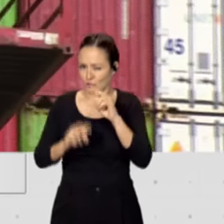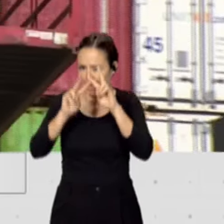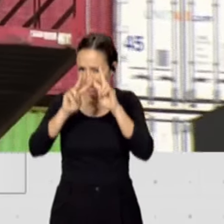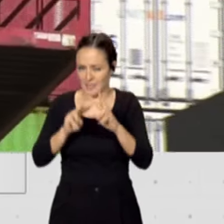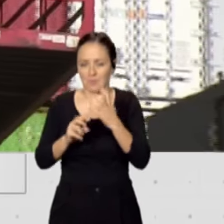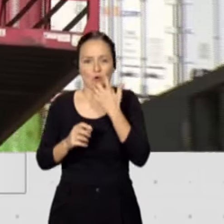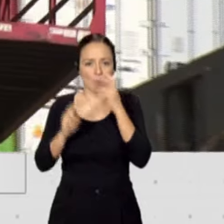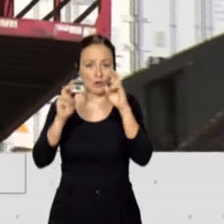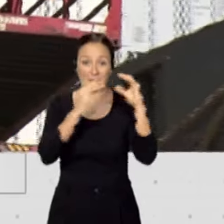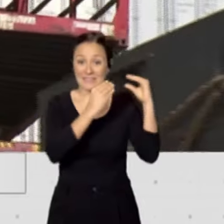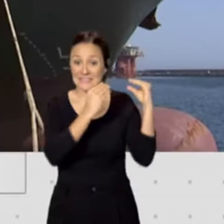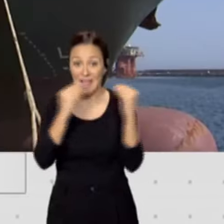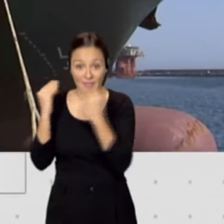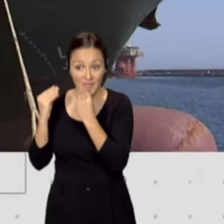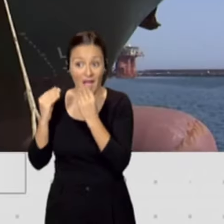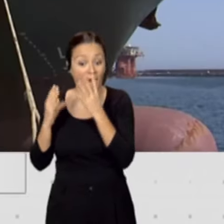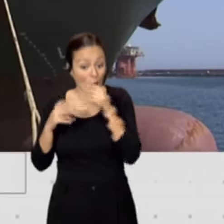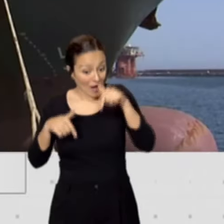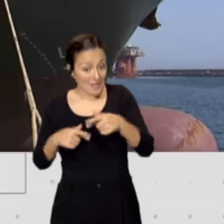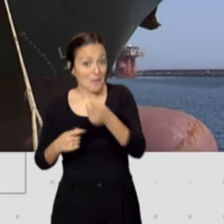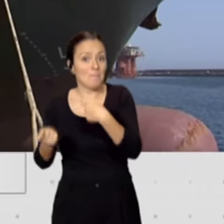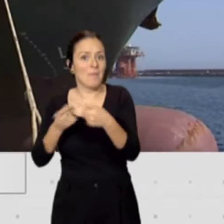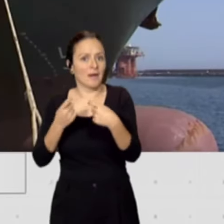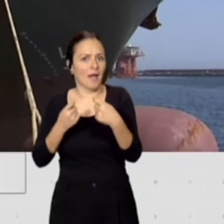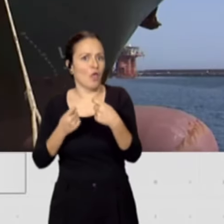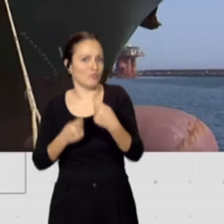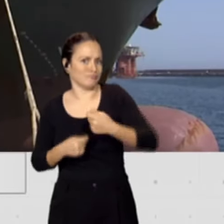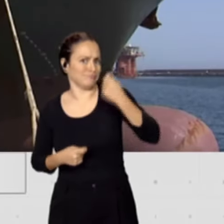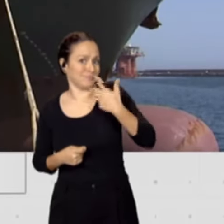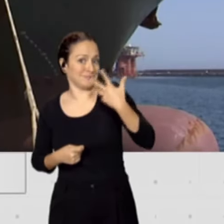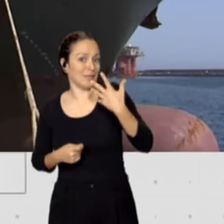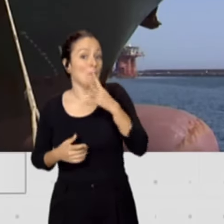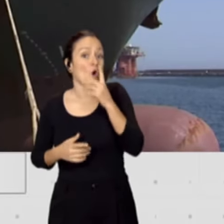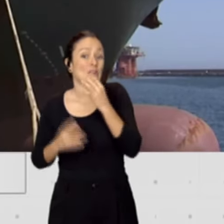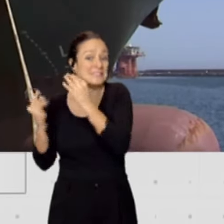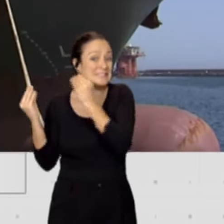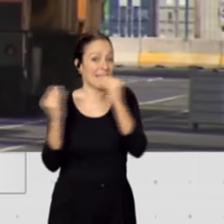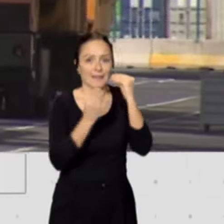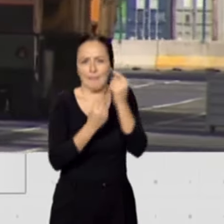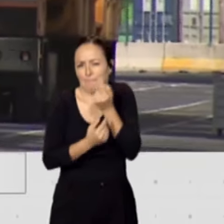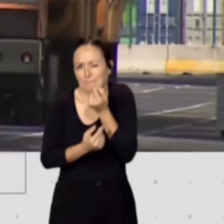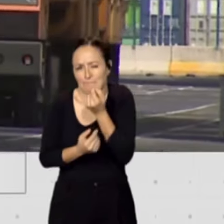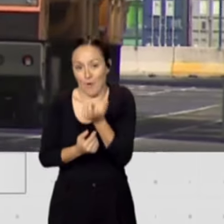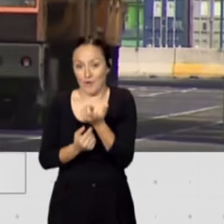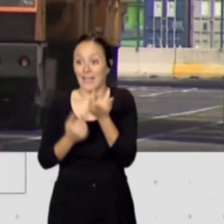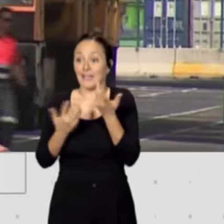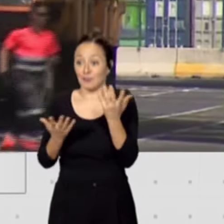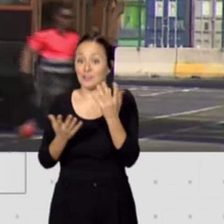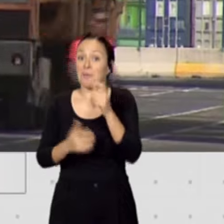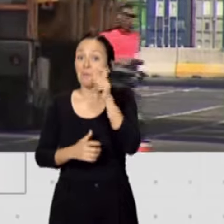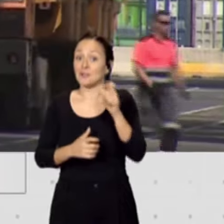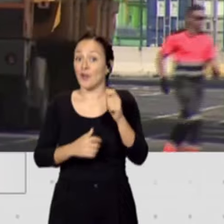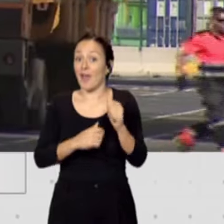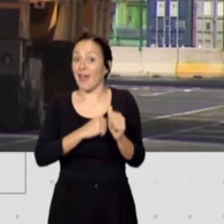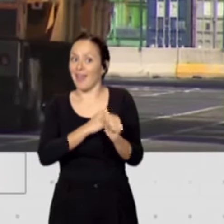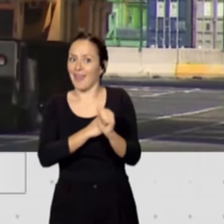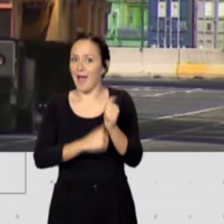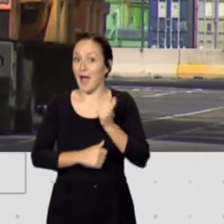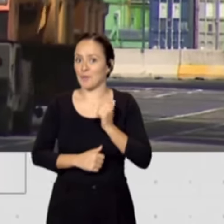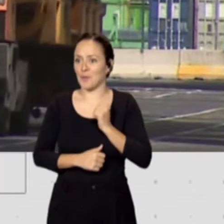sandía Ahora tiene un precio muy bueno en mercado aquí porque hay poca sandía entonces eh los los que cometen el fraude tienen la